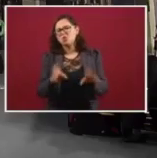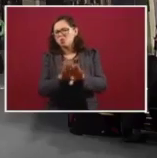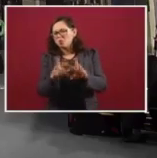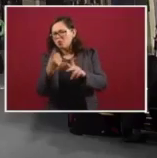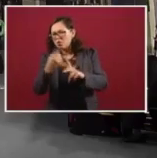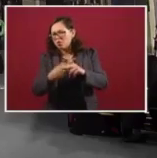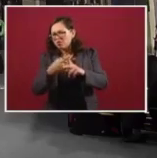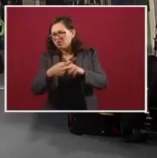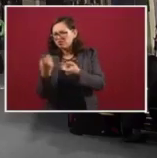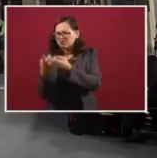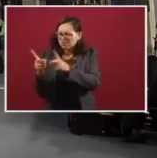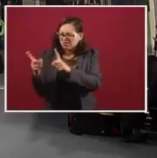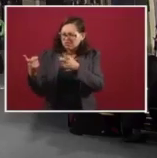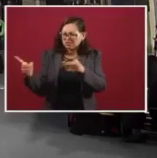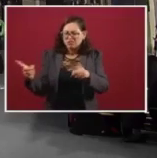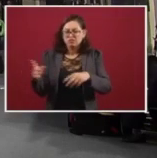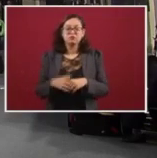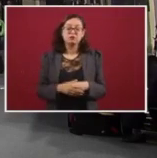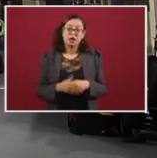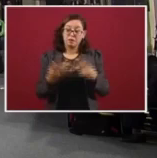adicionar?